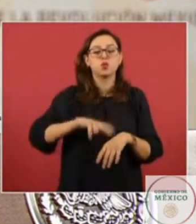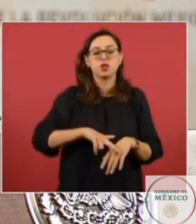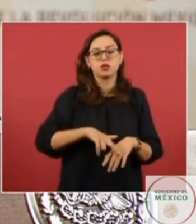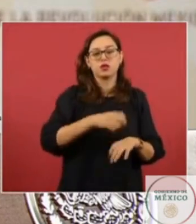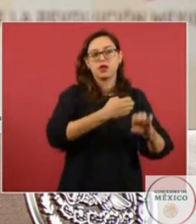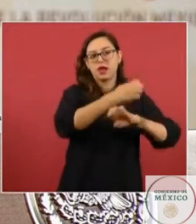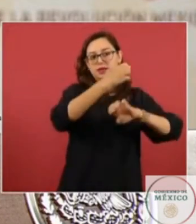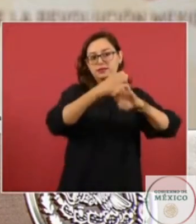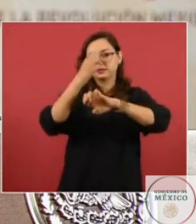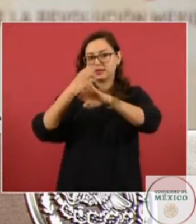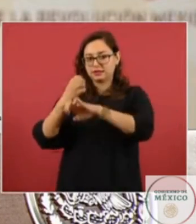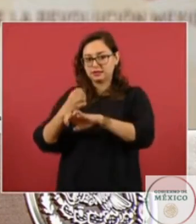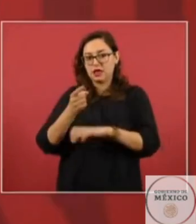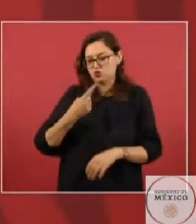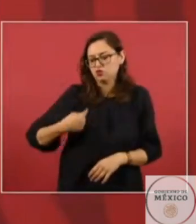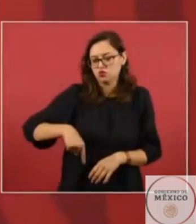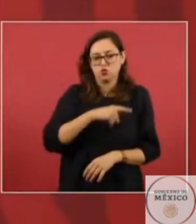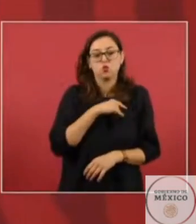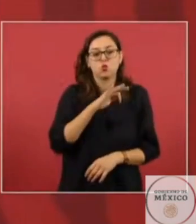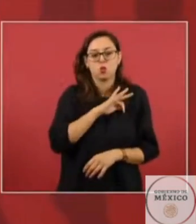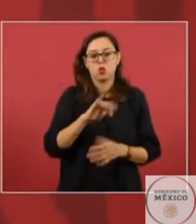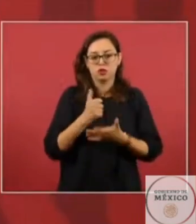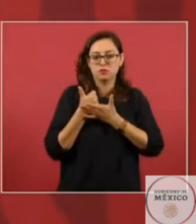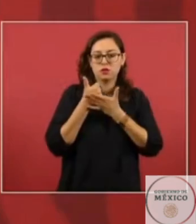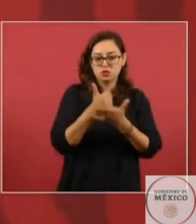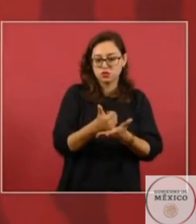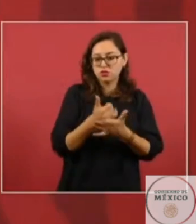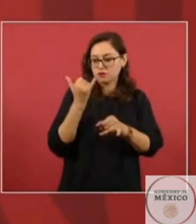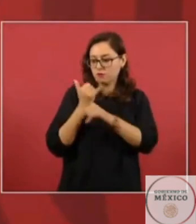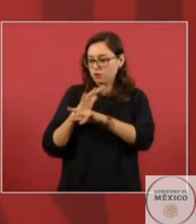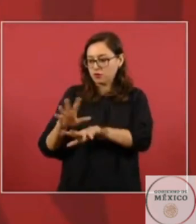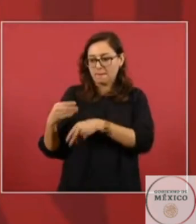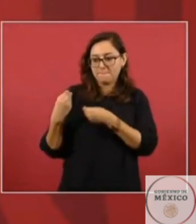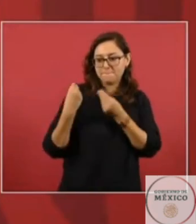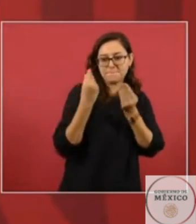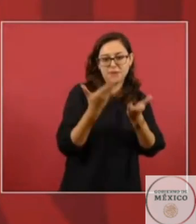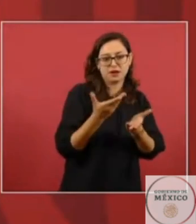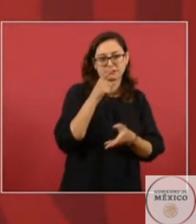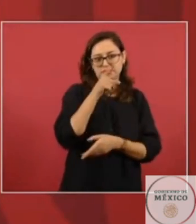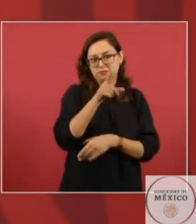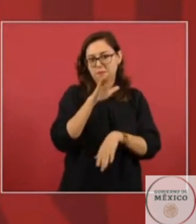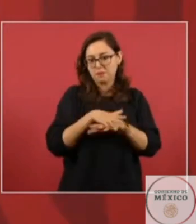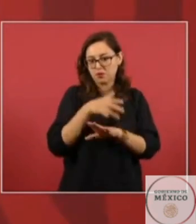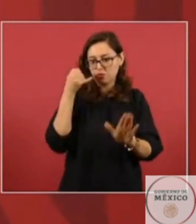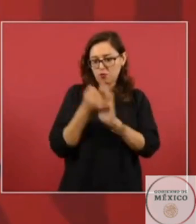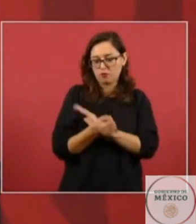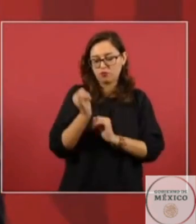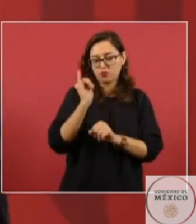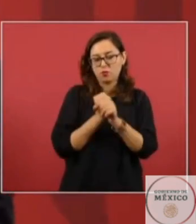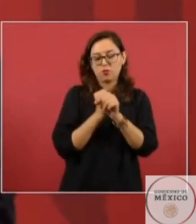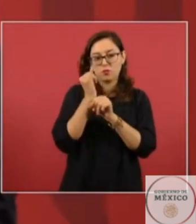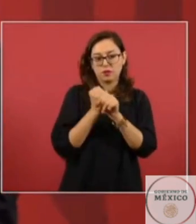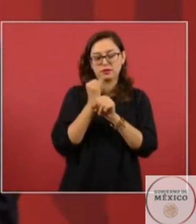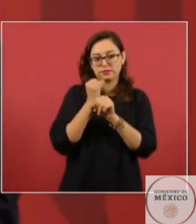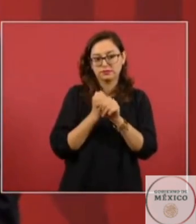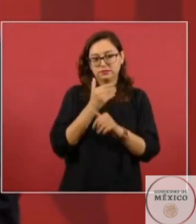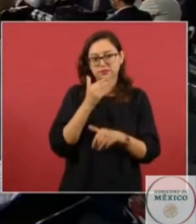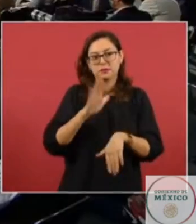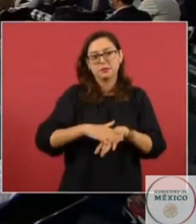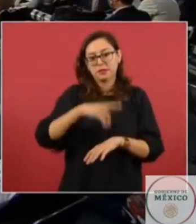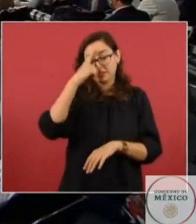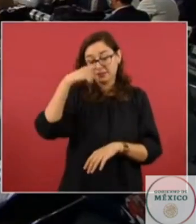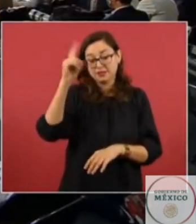analizar millones de datos que todos los días llegan a la unidad, se tiene en